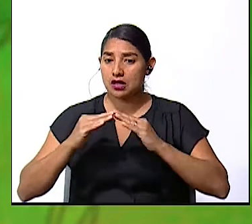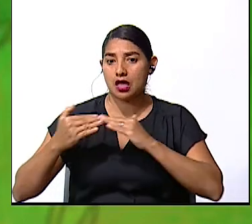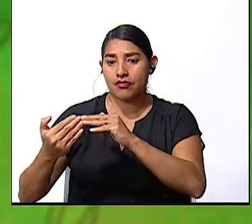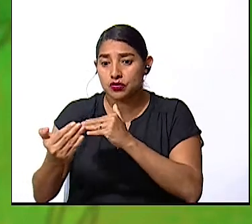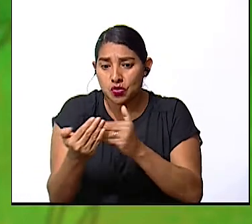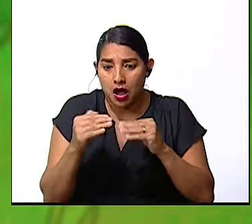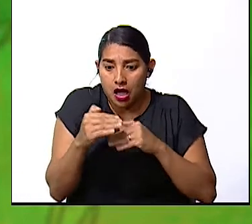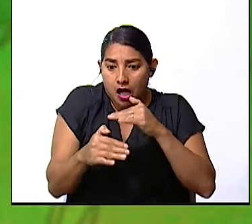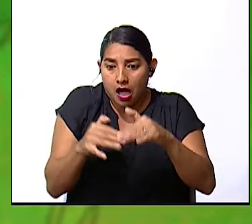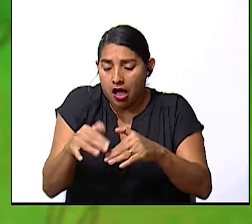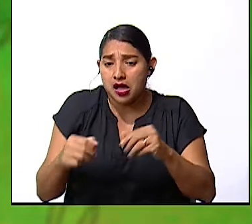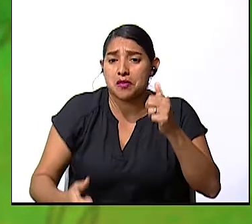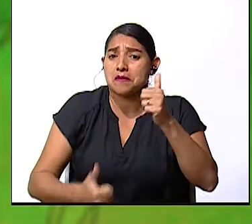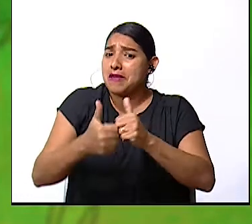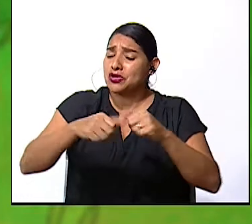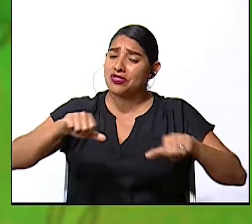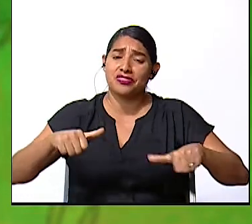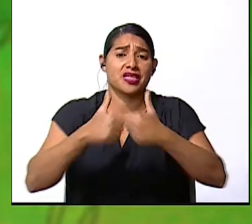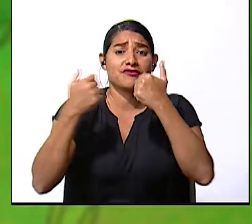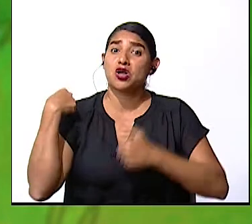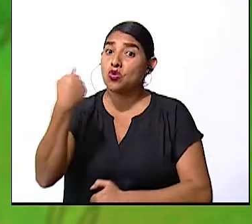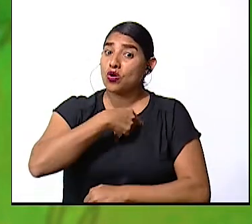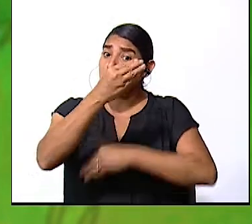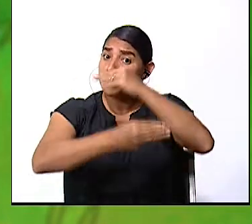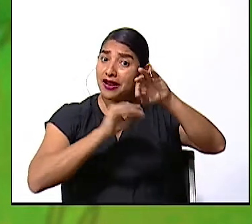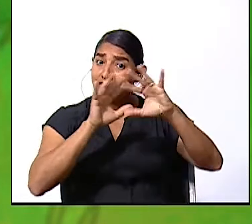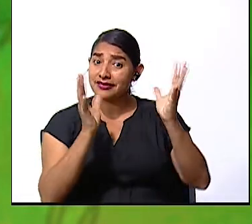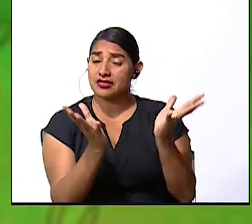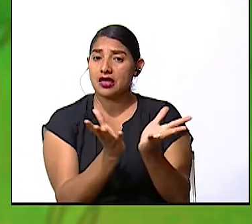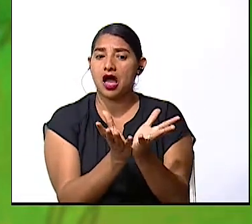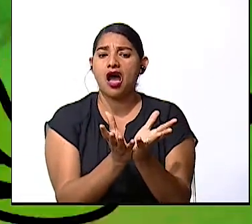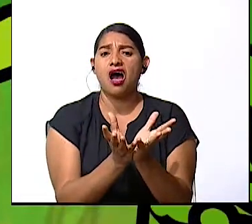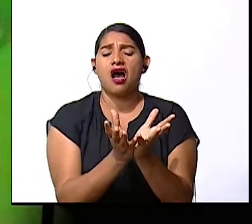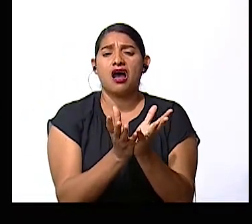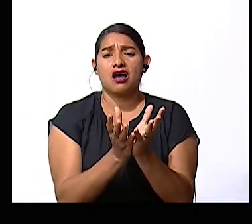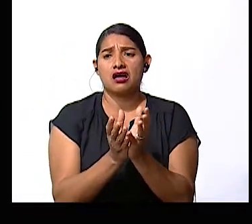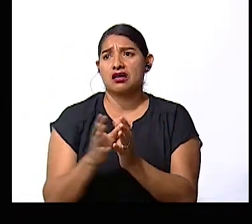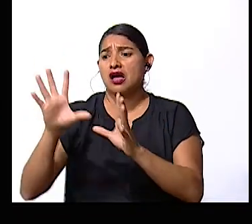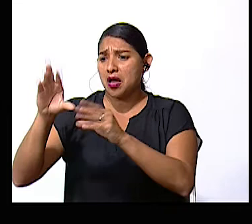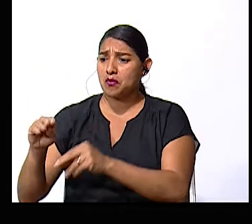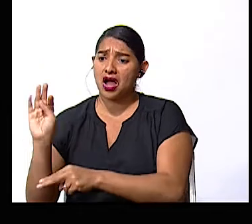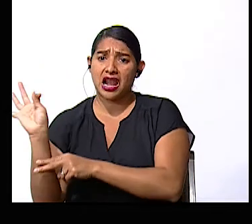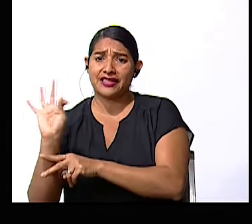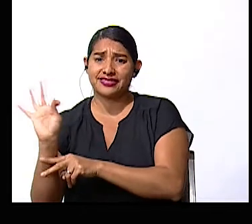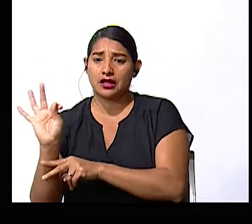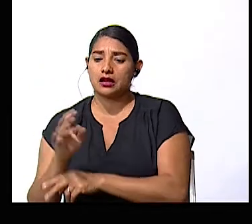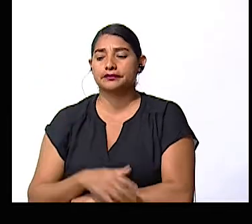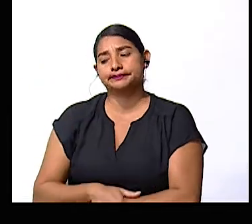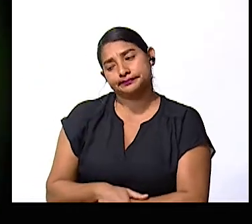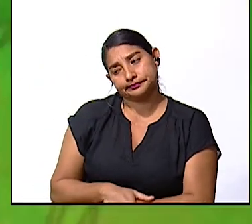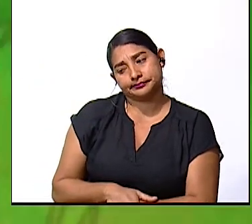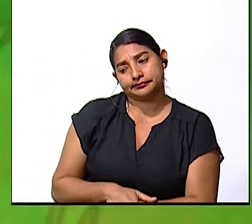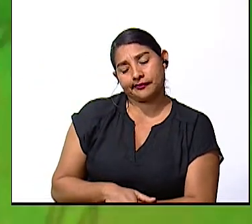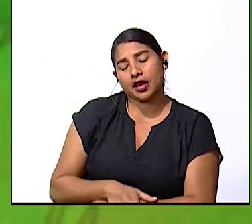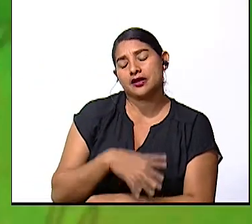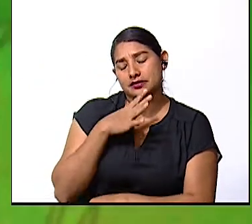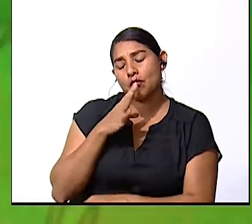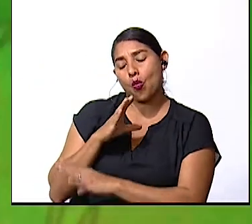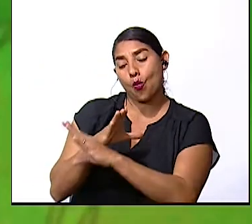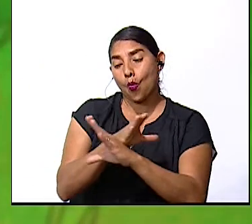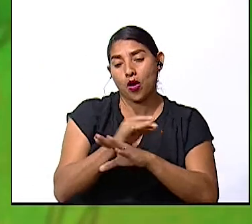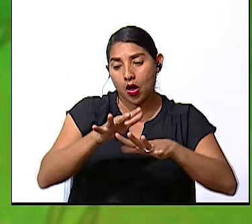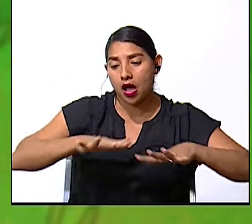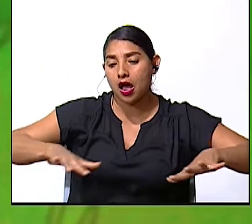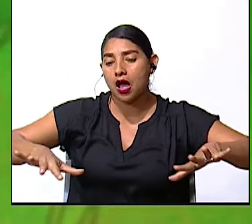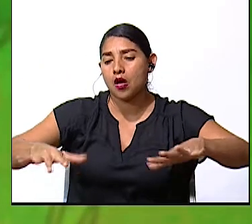hábitat, y es el mayor desafío de nuestro planeta. ¿Apagar la tele? Yo me refiero a... cuidar el medio